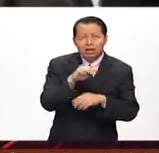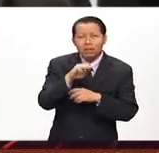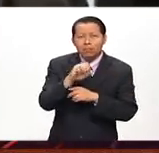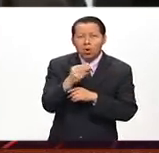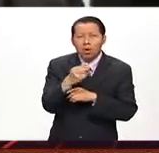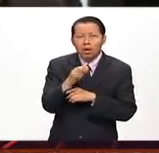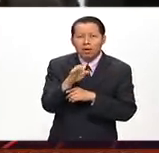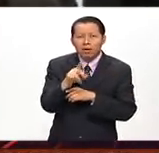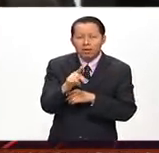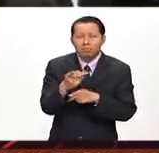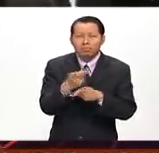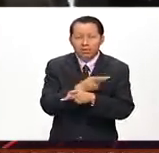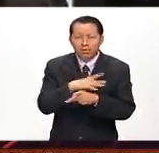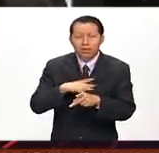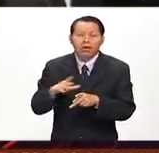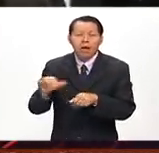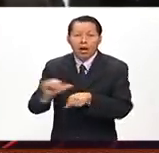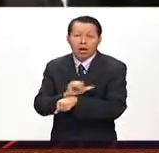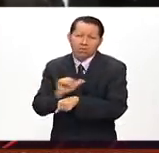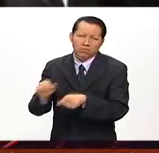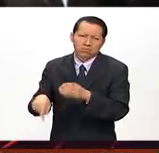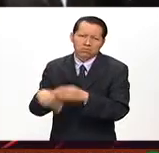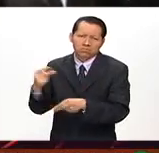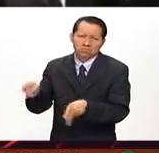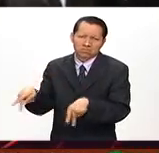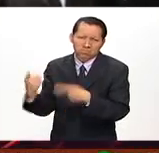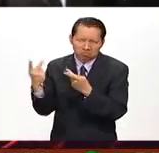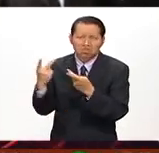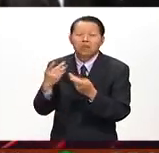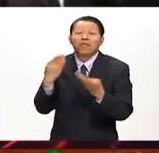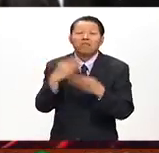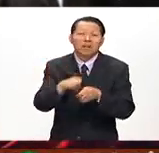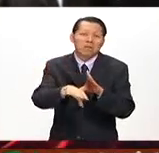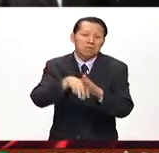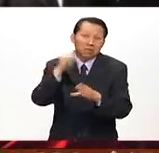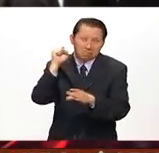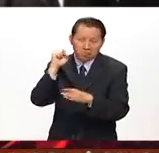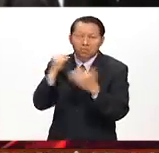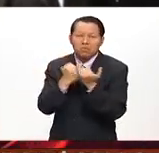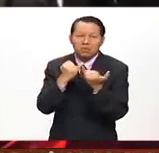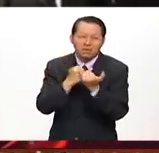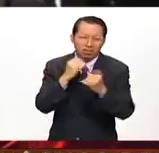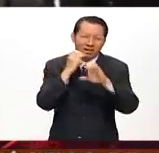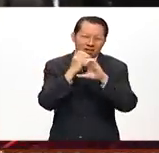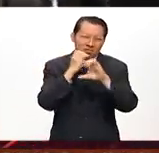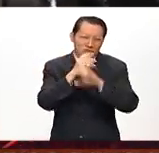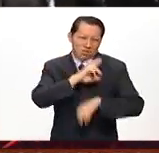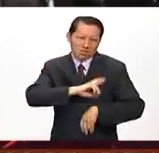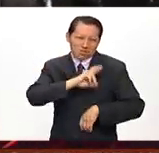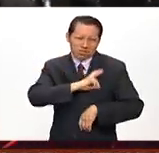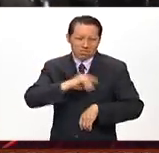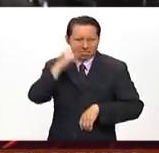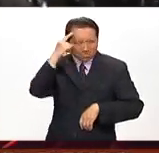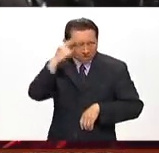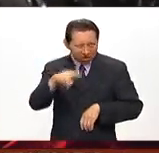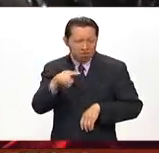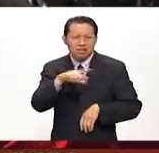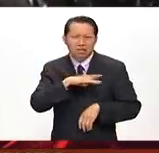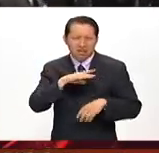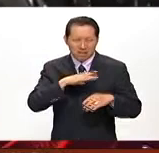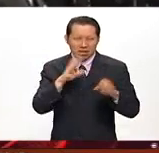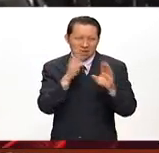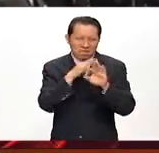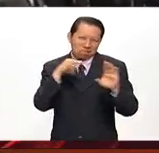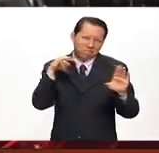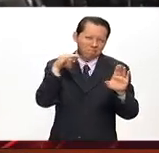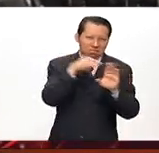Mohamed vendió su auto vacío, su cuenta bancaria y rentó el camión con el que arrolló a la multitud. Además,